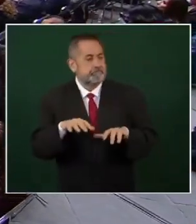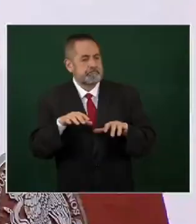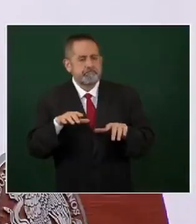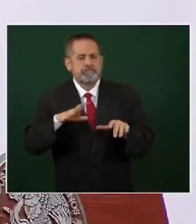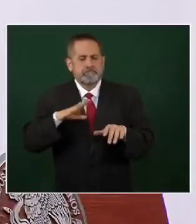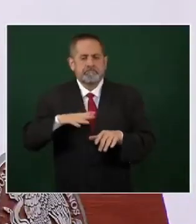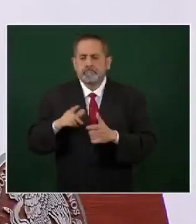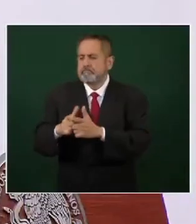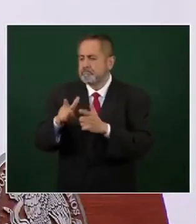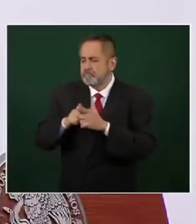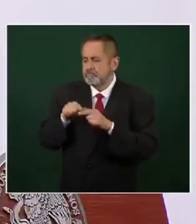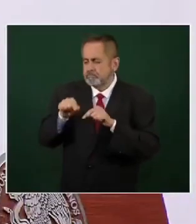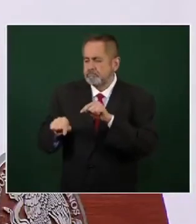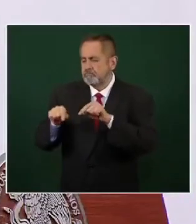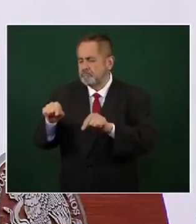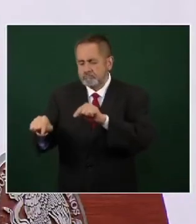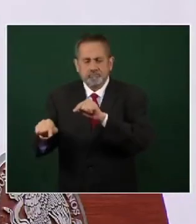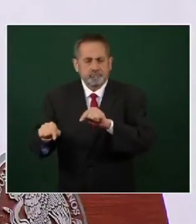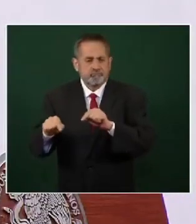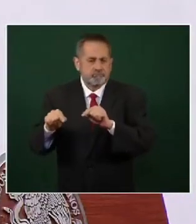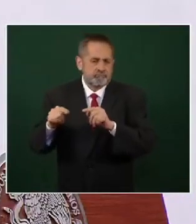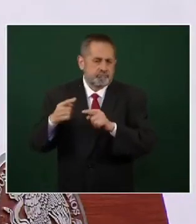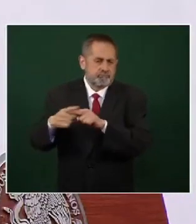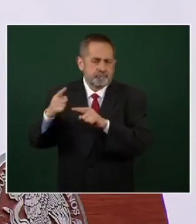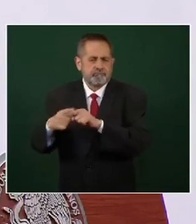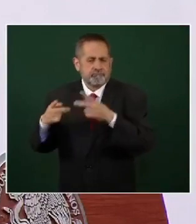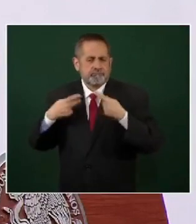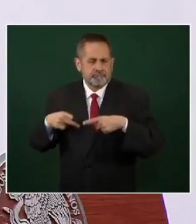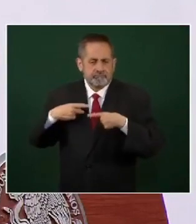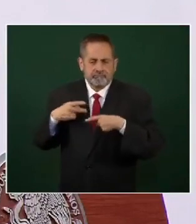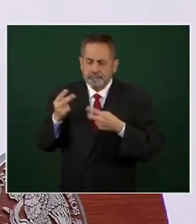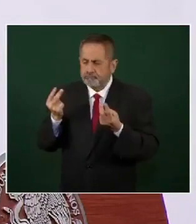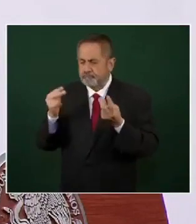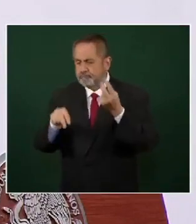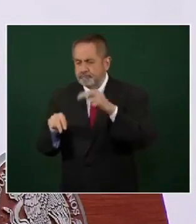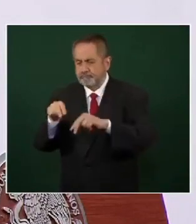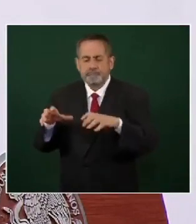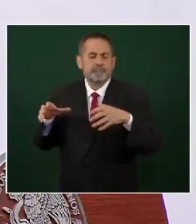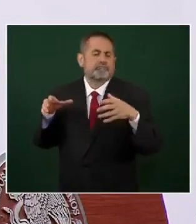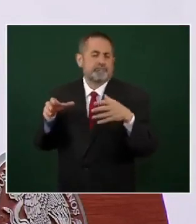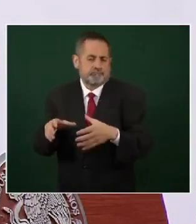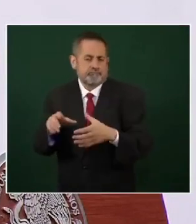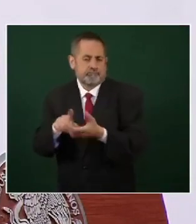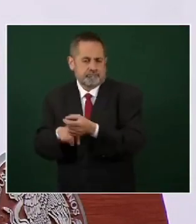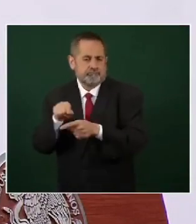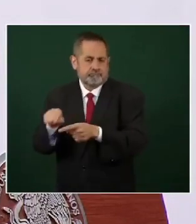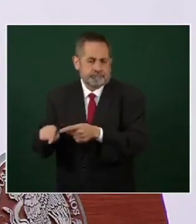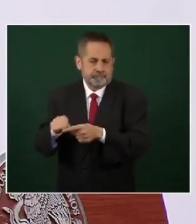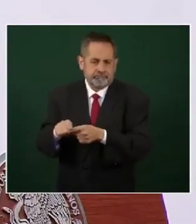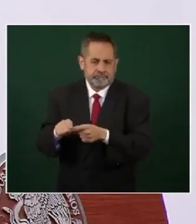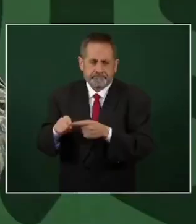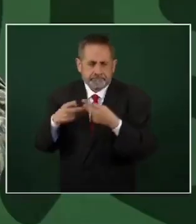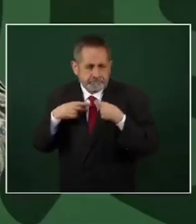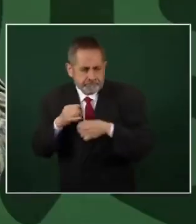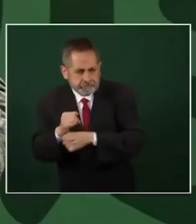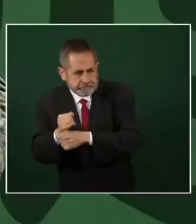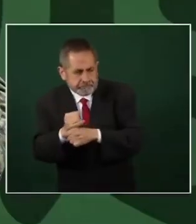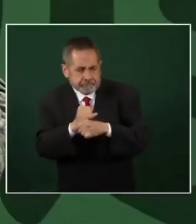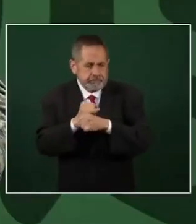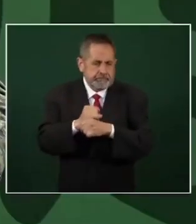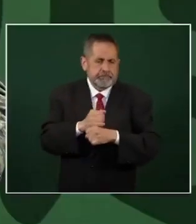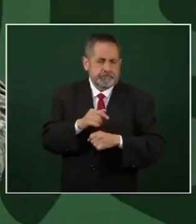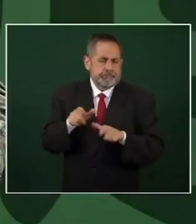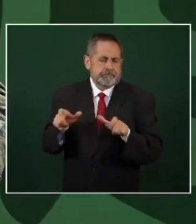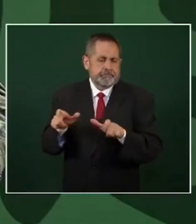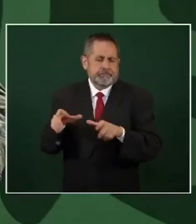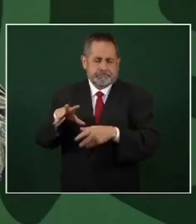una fuerza interinstitucional donde se integran ahí personal también de inteligencia. Dentro de